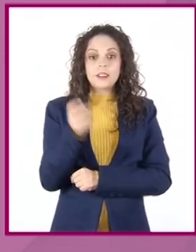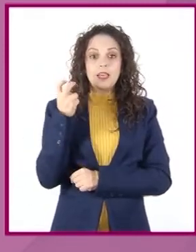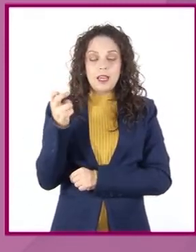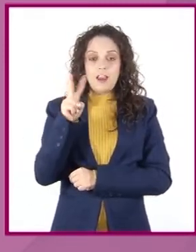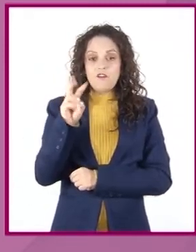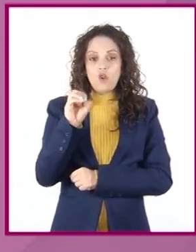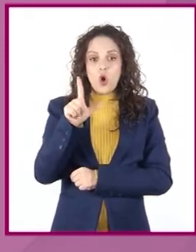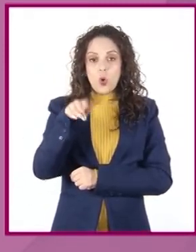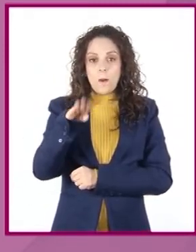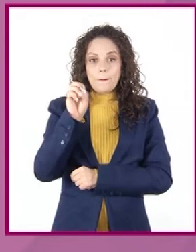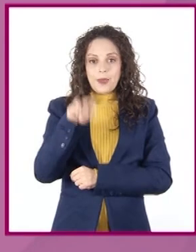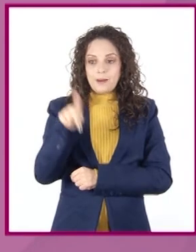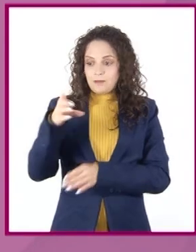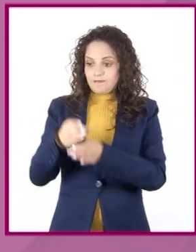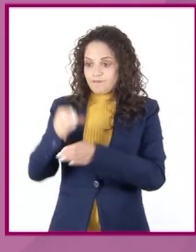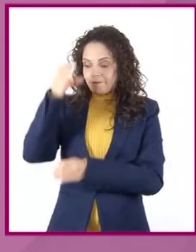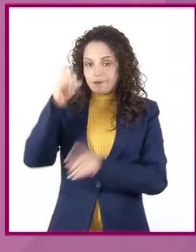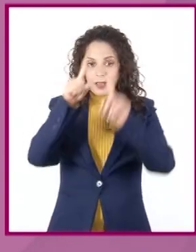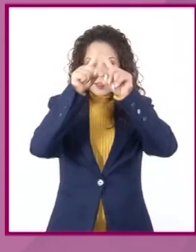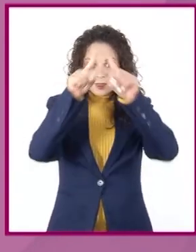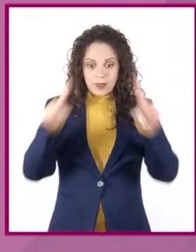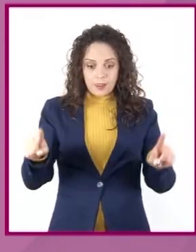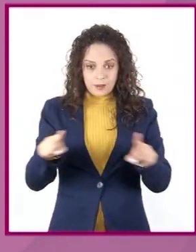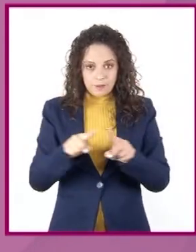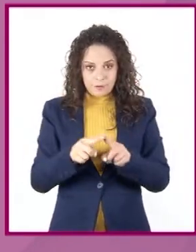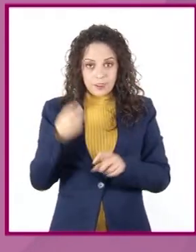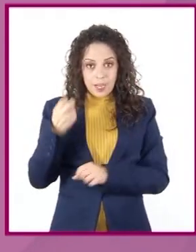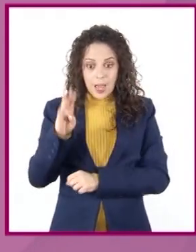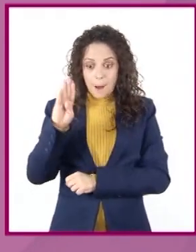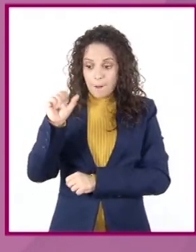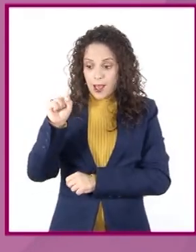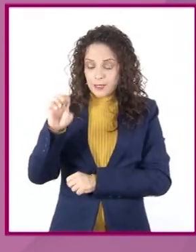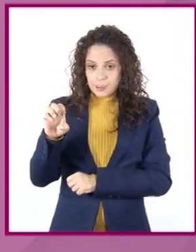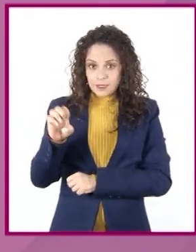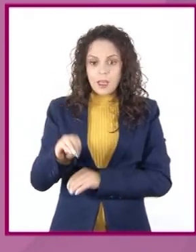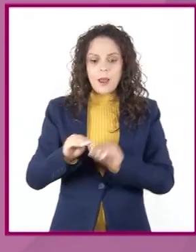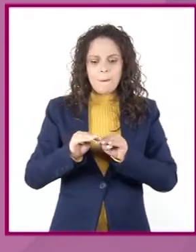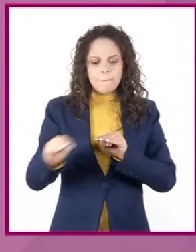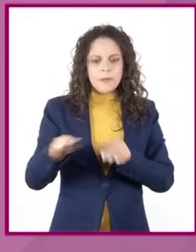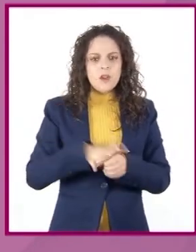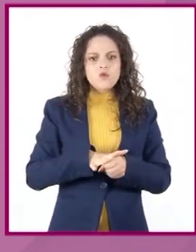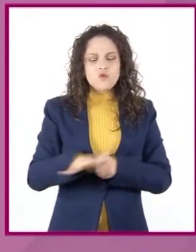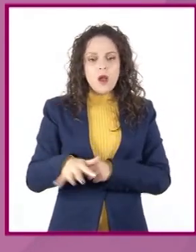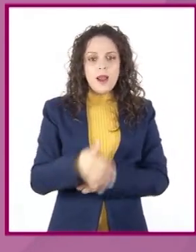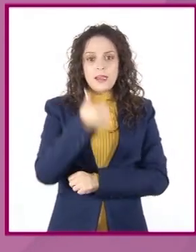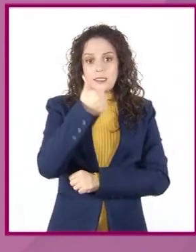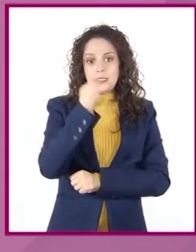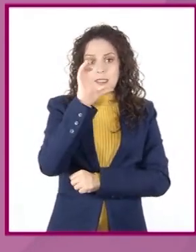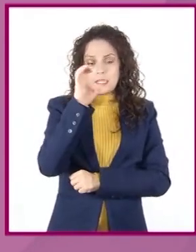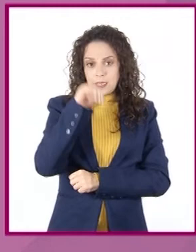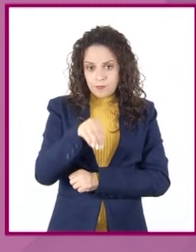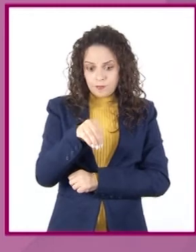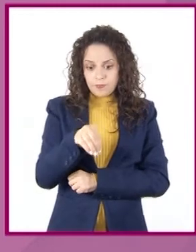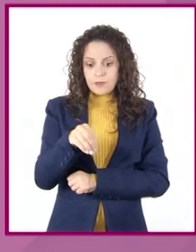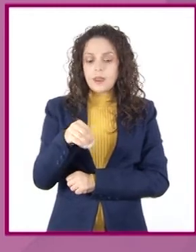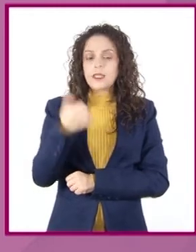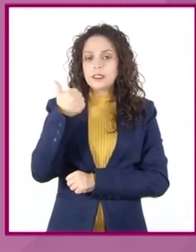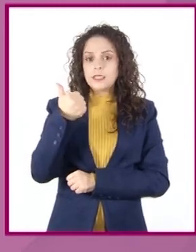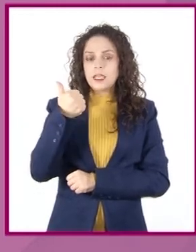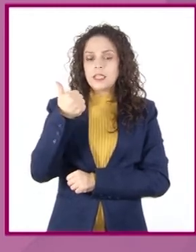triangular. Su base es un triángulo rectángulo cuyas medidas son 6 centímetros de base por 6 de